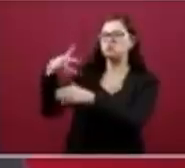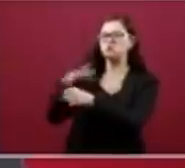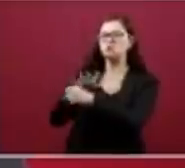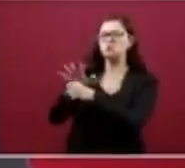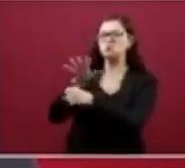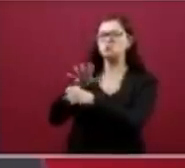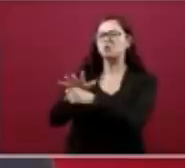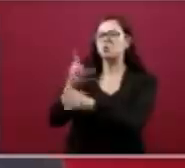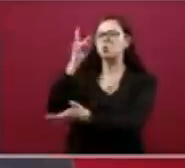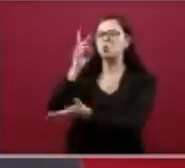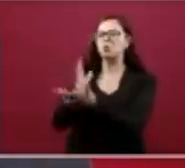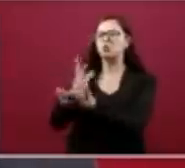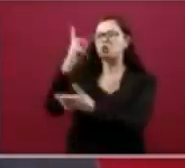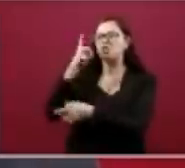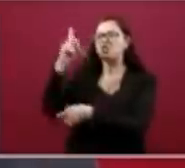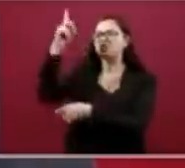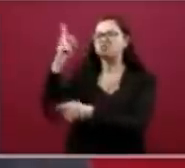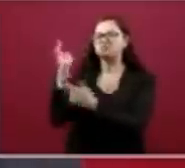al dinero.